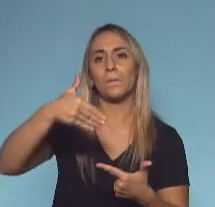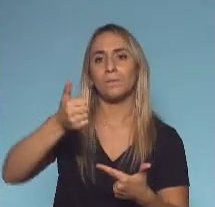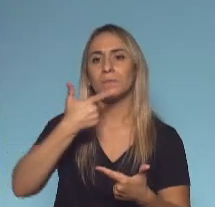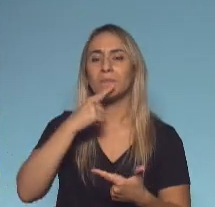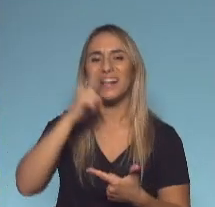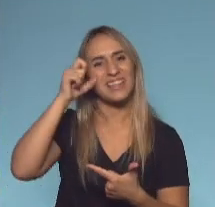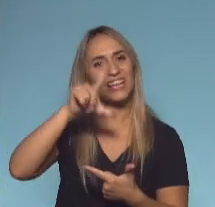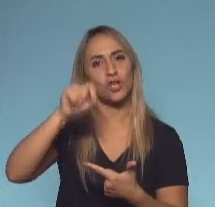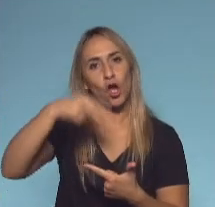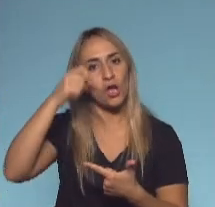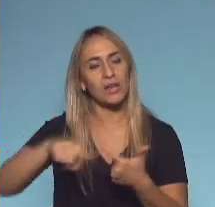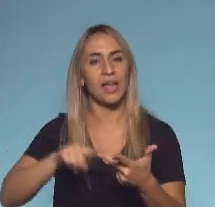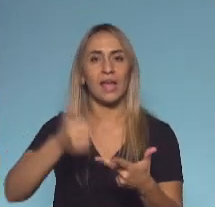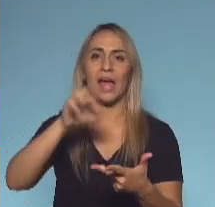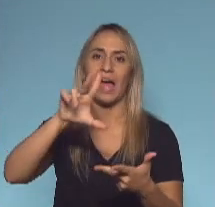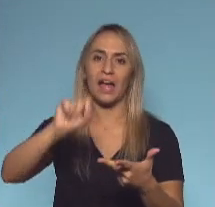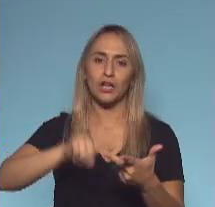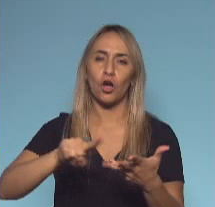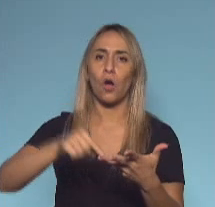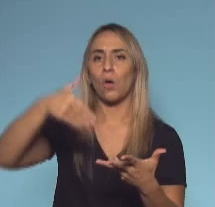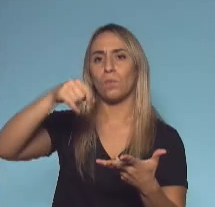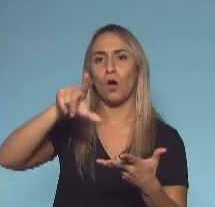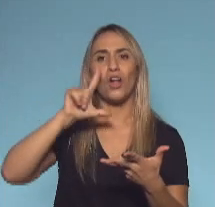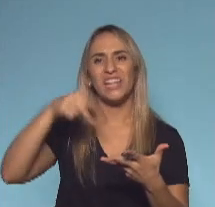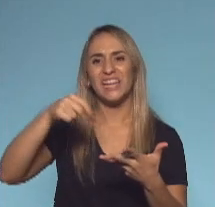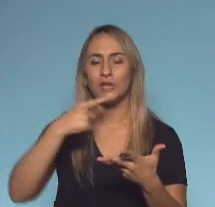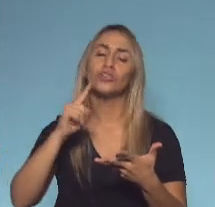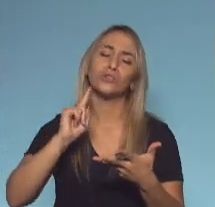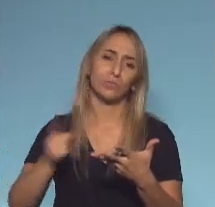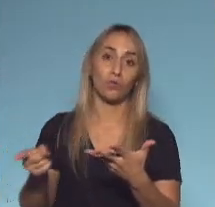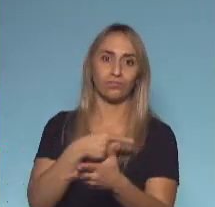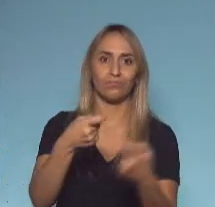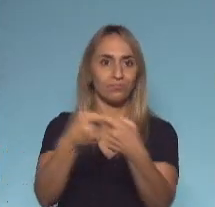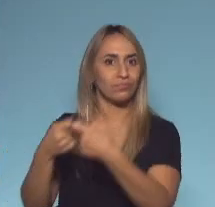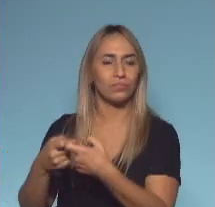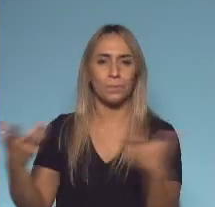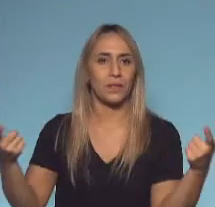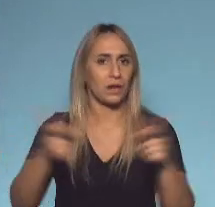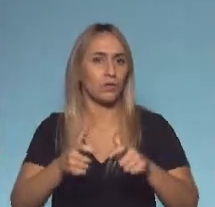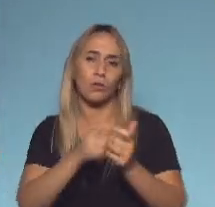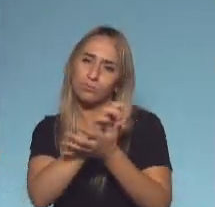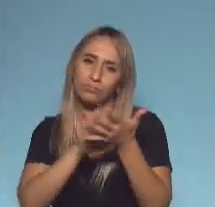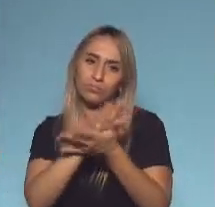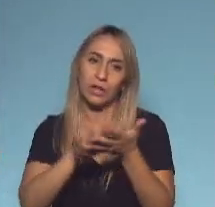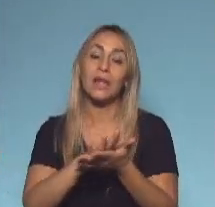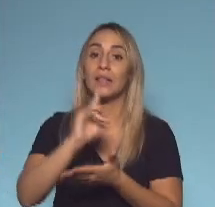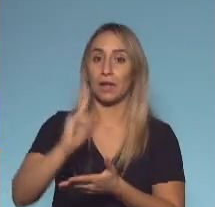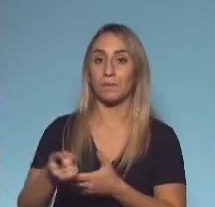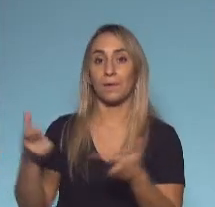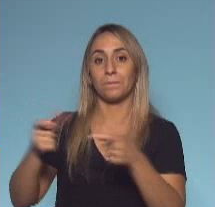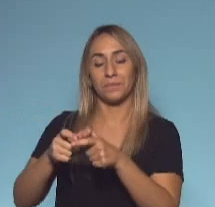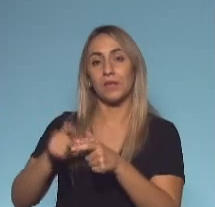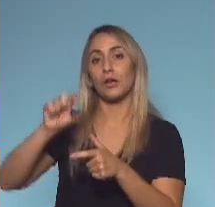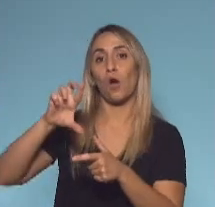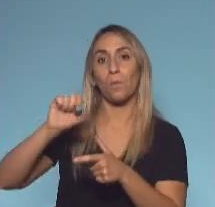Cañuelas, Arcol. También estuvo reunida con dirigentes de la Copal para, en principio, delinear este